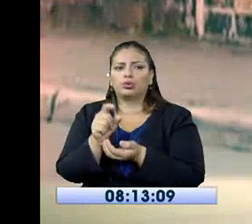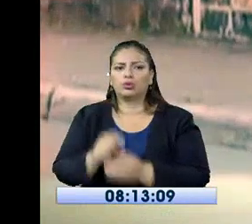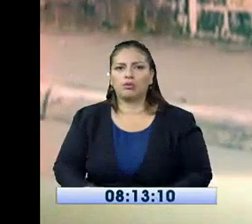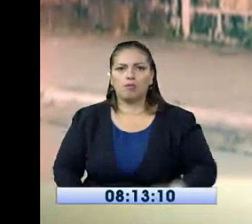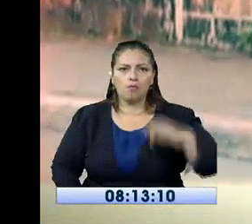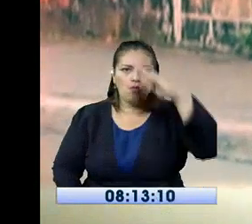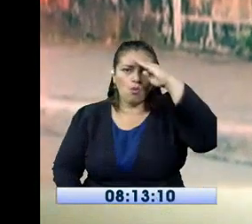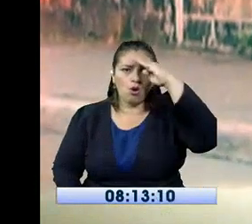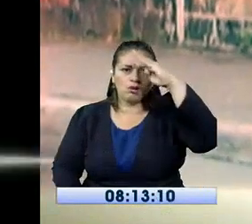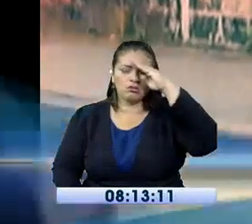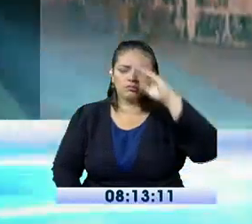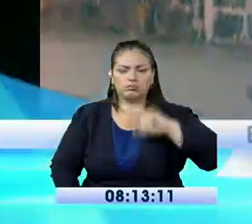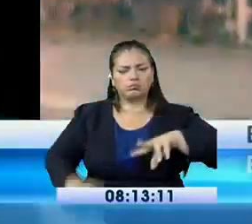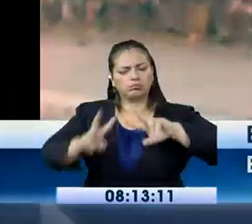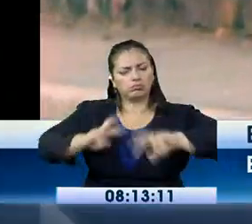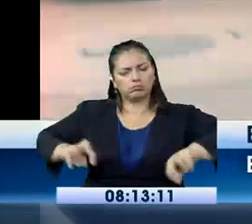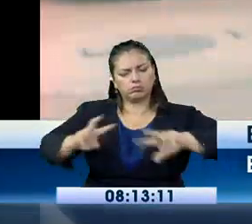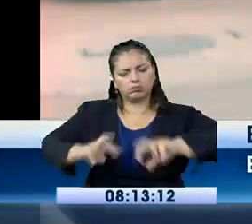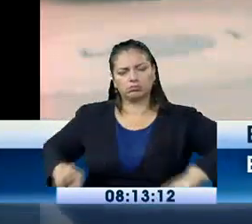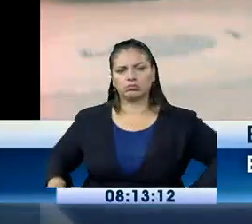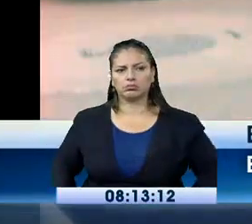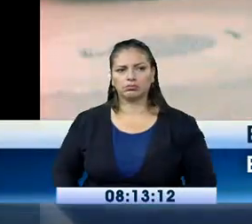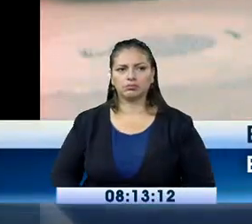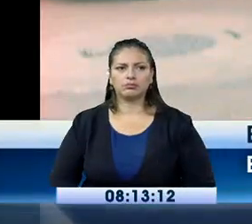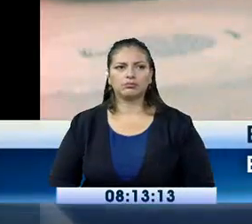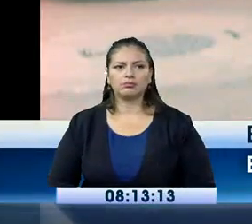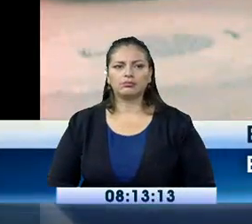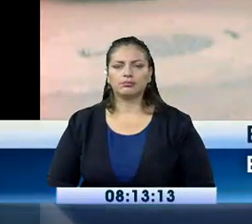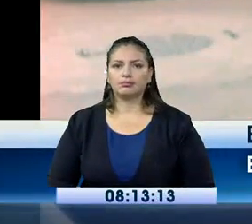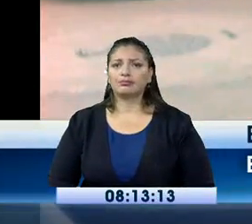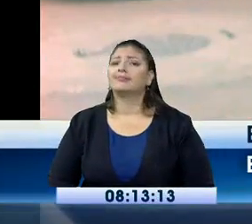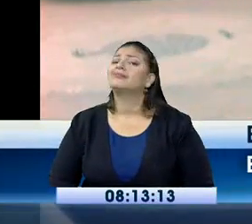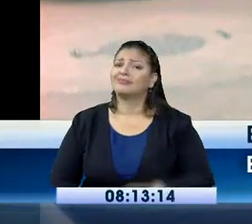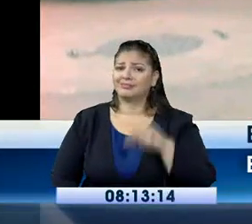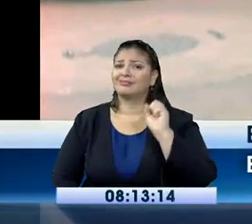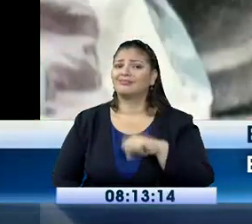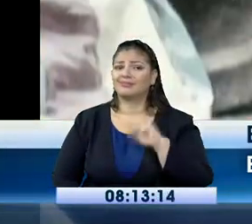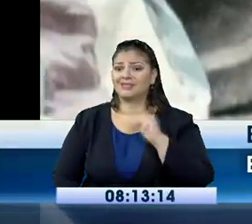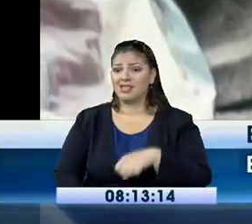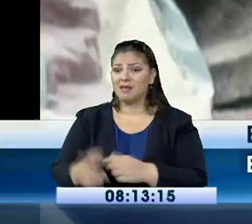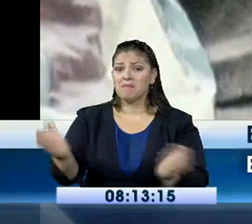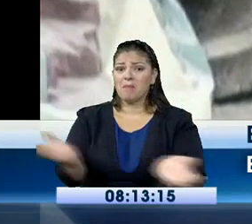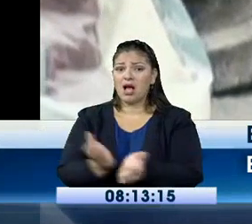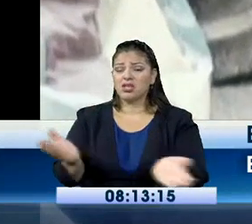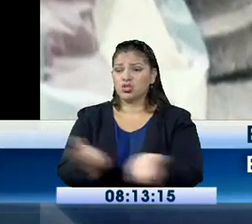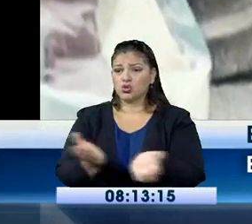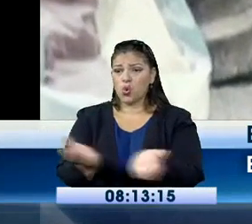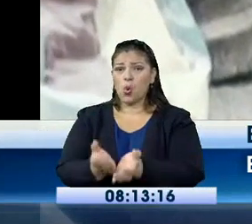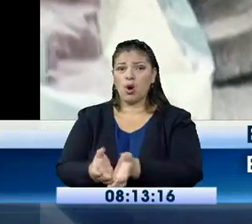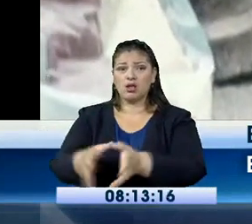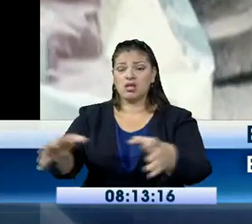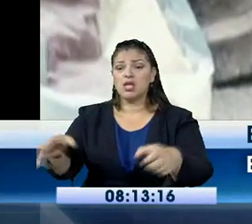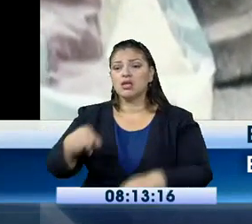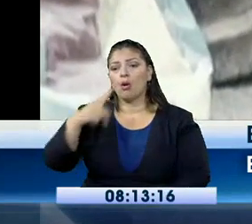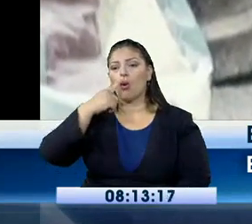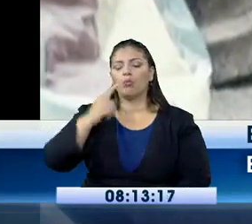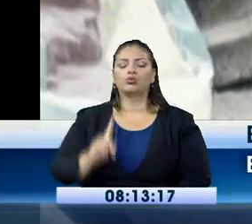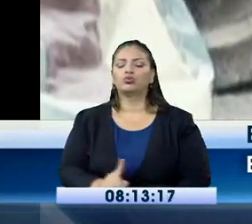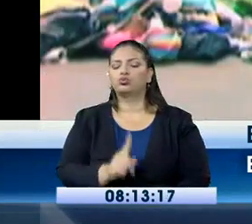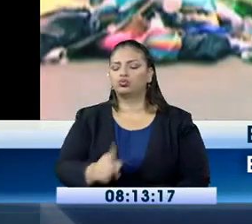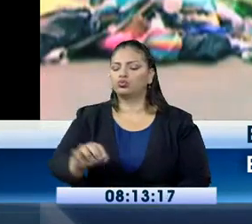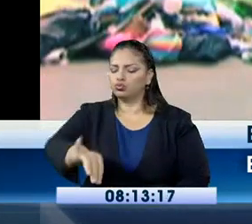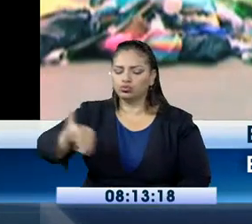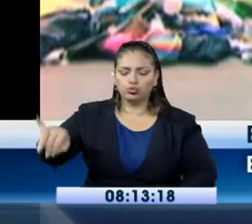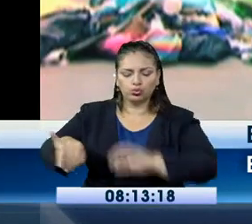Fue un reciclador quien encontró entre la basura un frasco en cuyo interior, para su asombro, había un feto. El hallazgo se